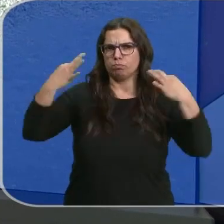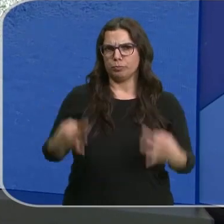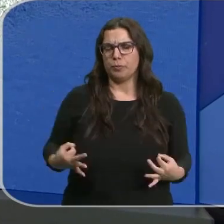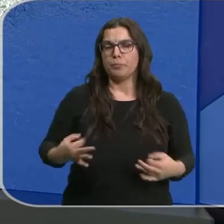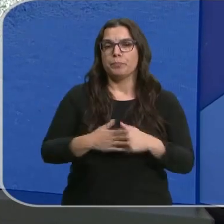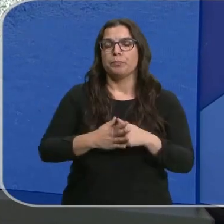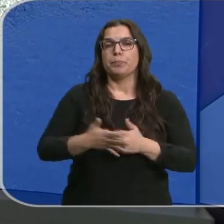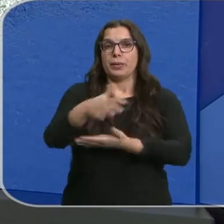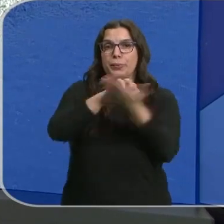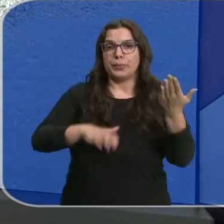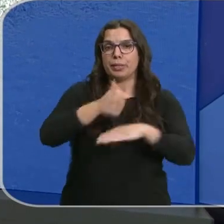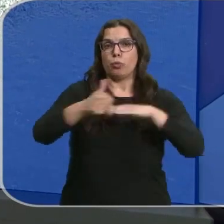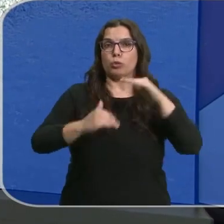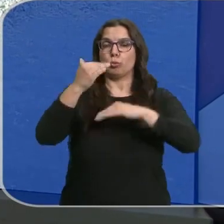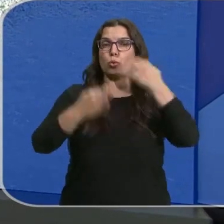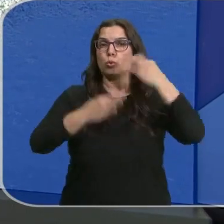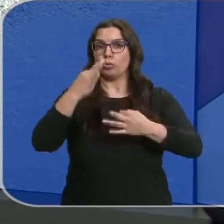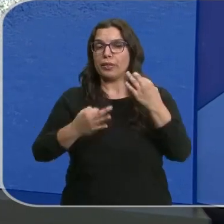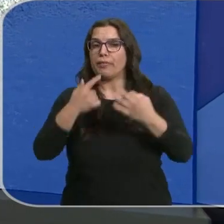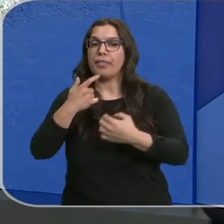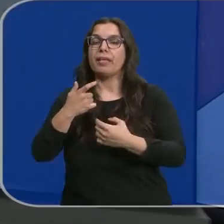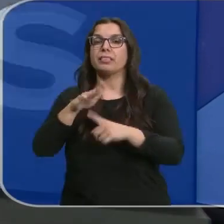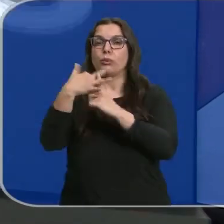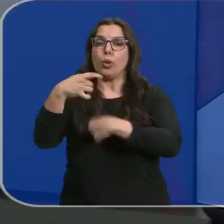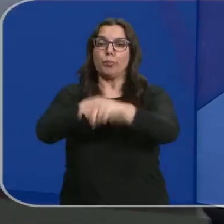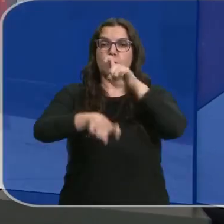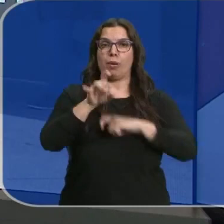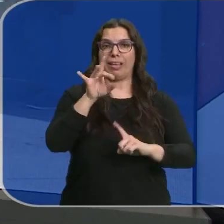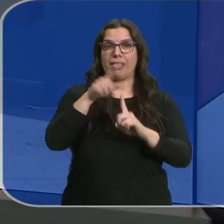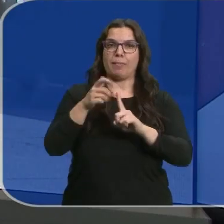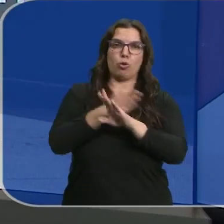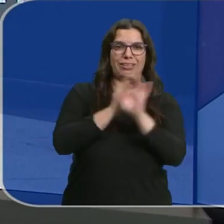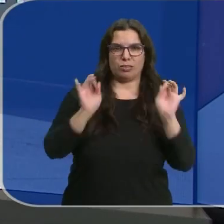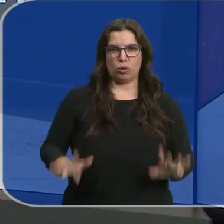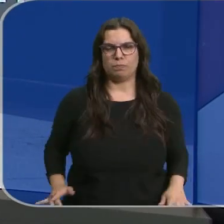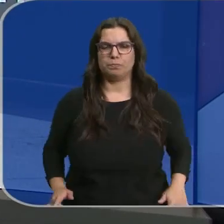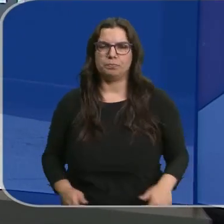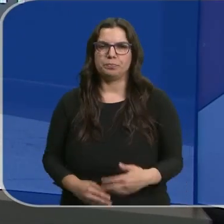auto del TSJ reconduce la situación a cómo estaba antes del 15 de mayo. Paco Gómez.